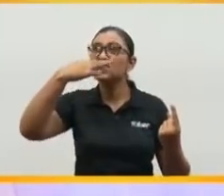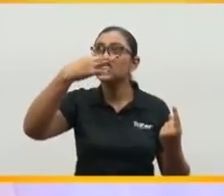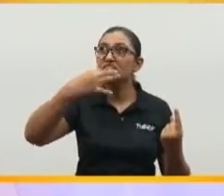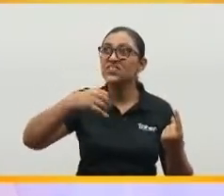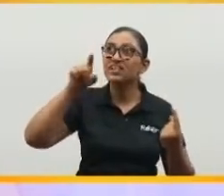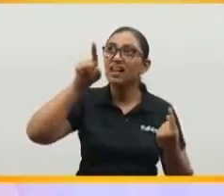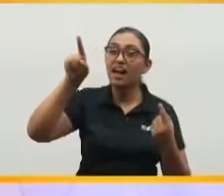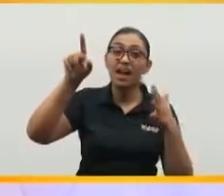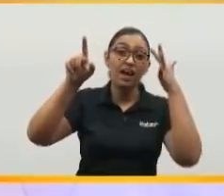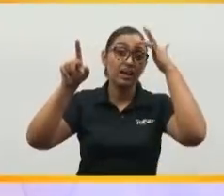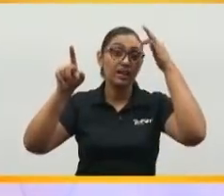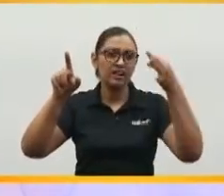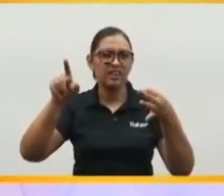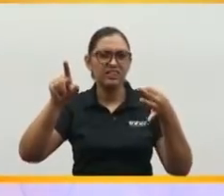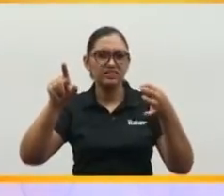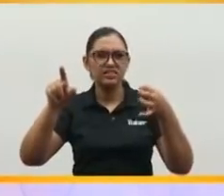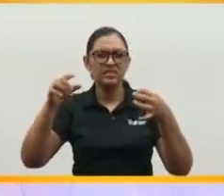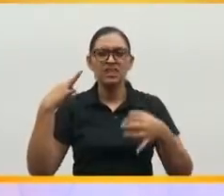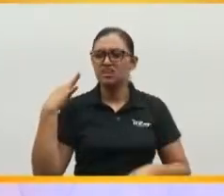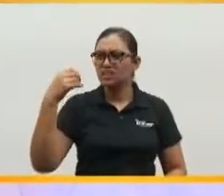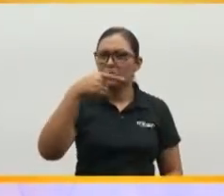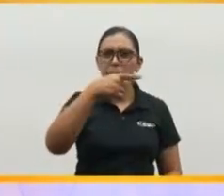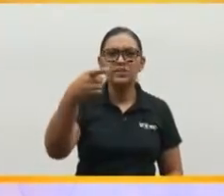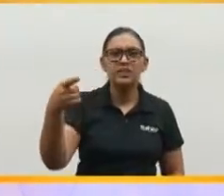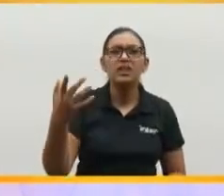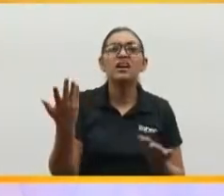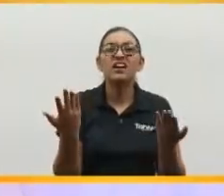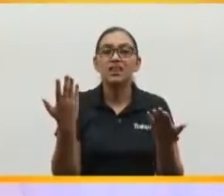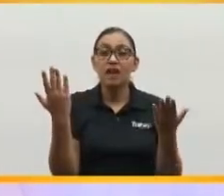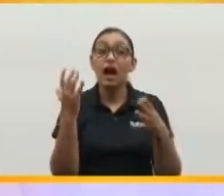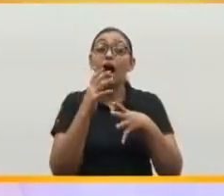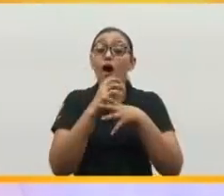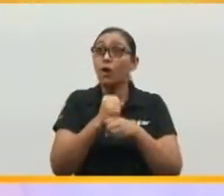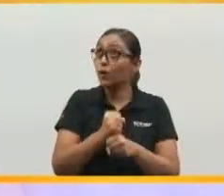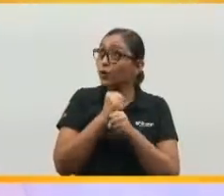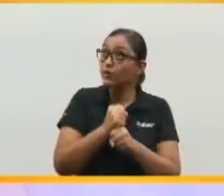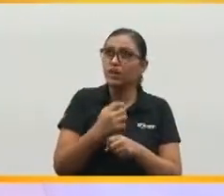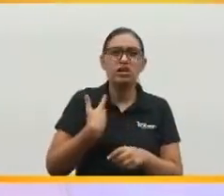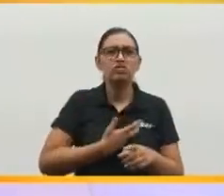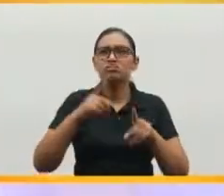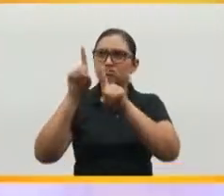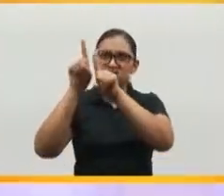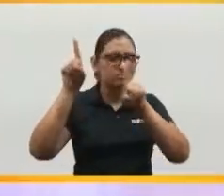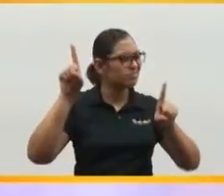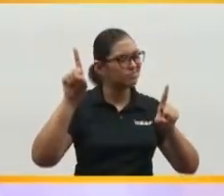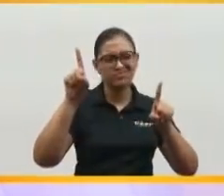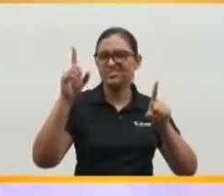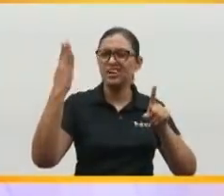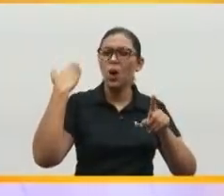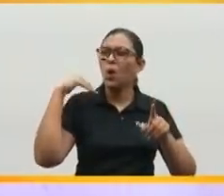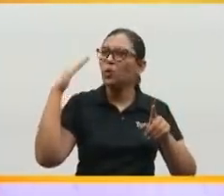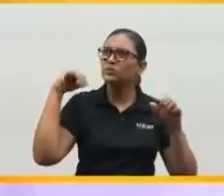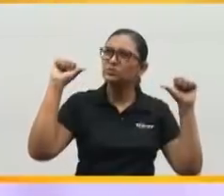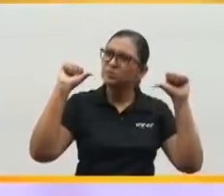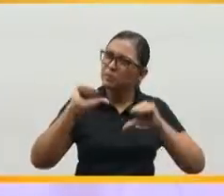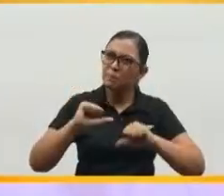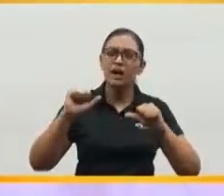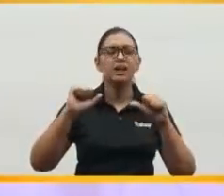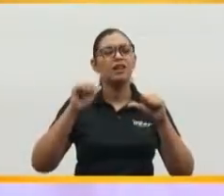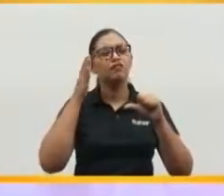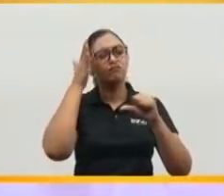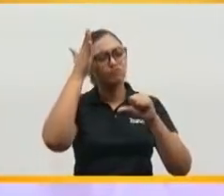te estoy invitando a hacer el día de hoy? Ten confianza, hermano. Ten confianza, no te alejes. Estas malas mañas van a desaparecer. Esa enfermedad